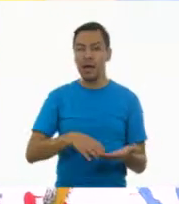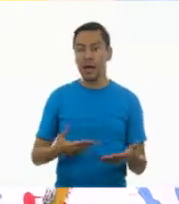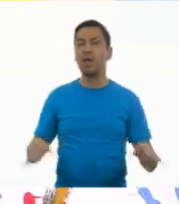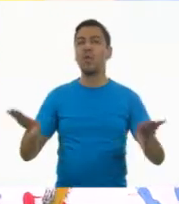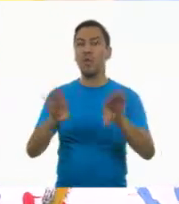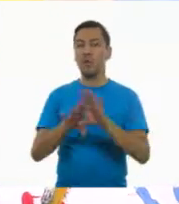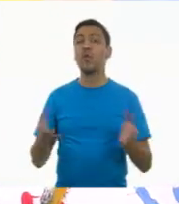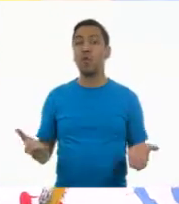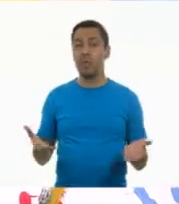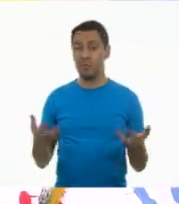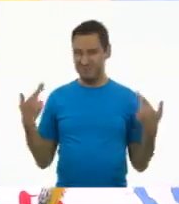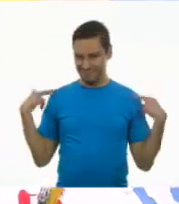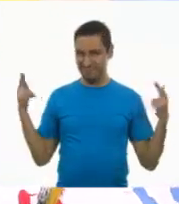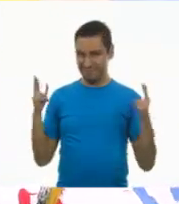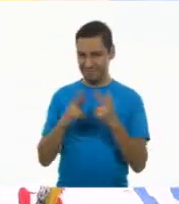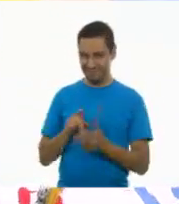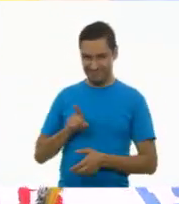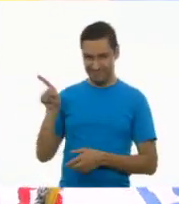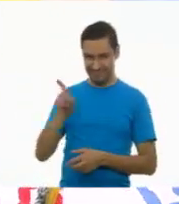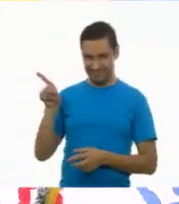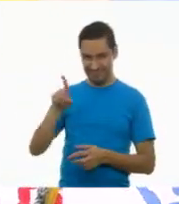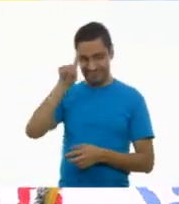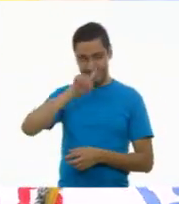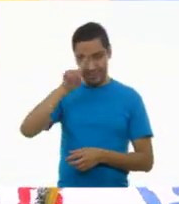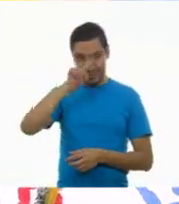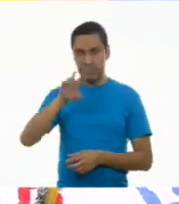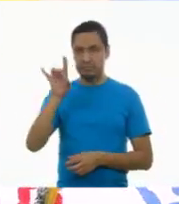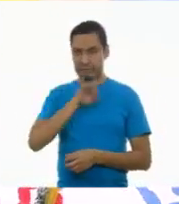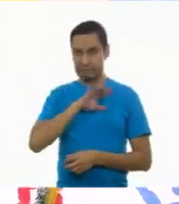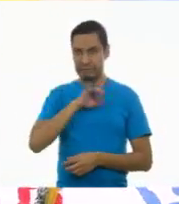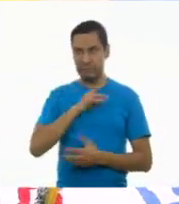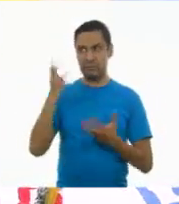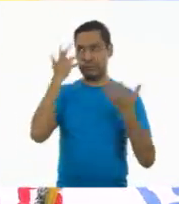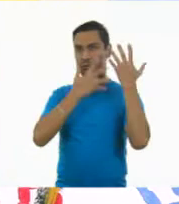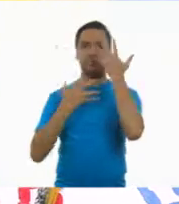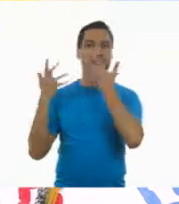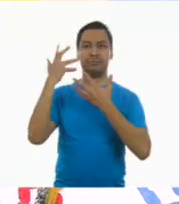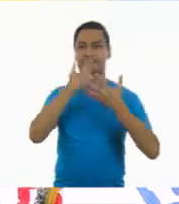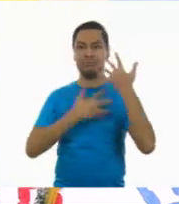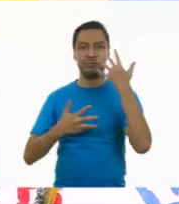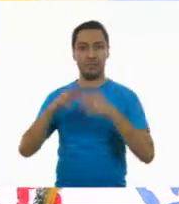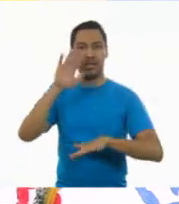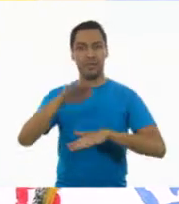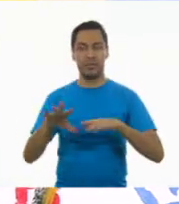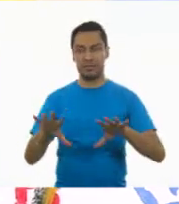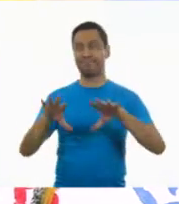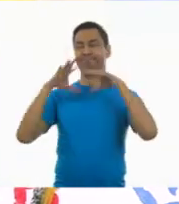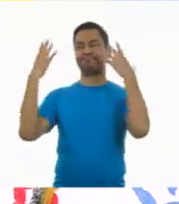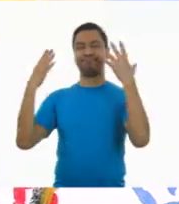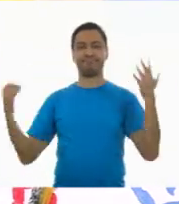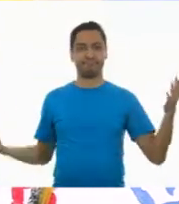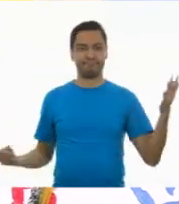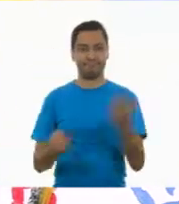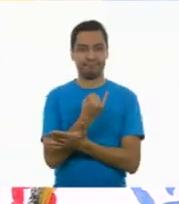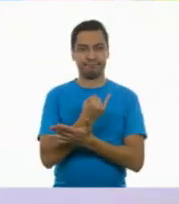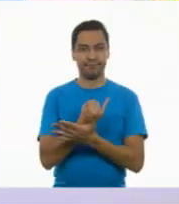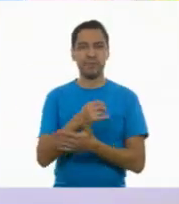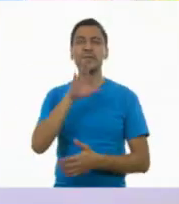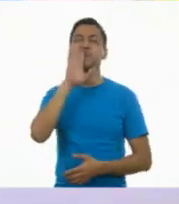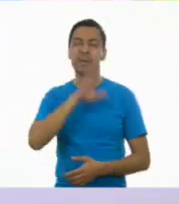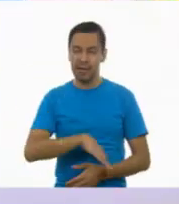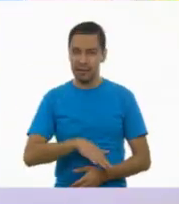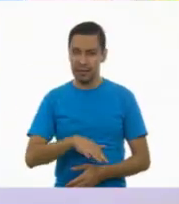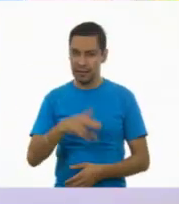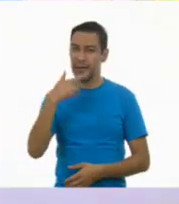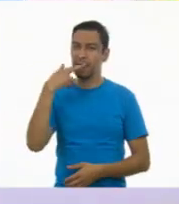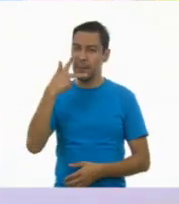decía al principio la maestra, el miedo puede confundirnos o hacernos tomar una mala decisión. Sin embargo,